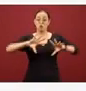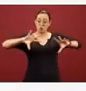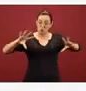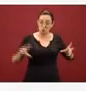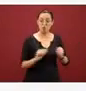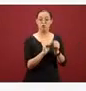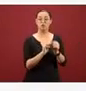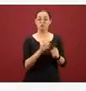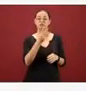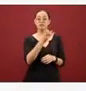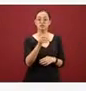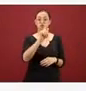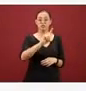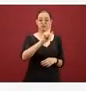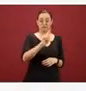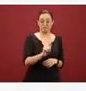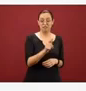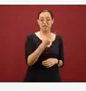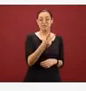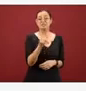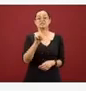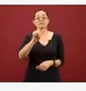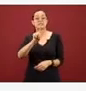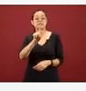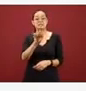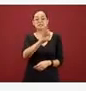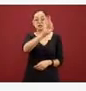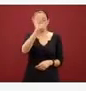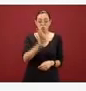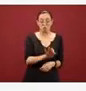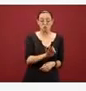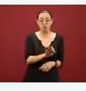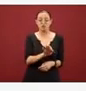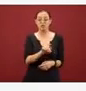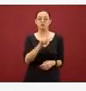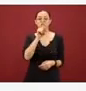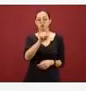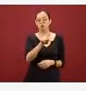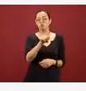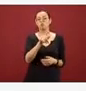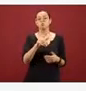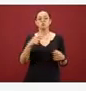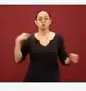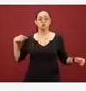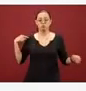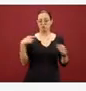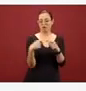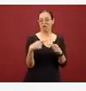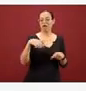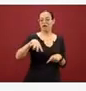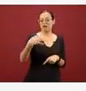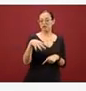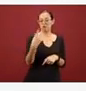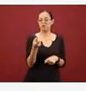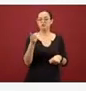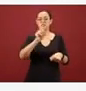de casos, el 70% es el que ha ocurrido en los últimos 14 días, es decir,